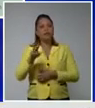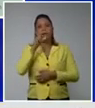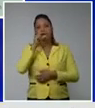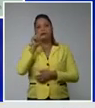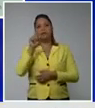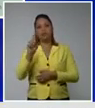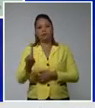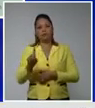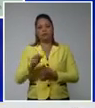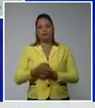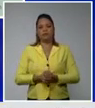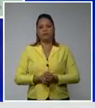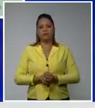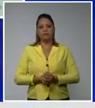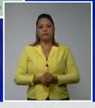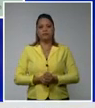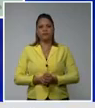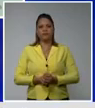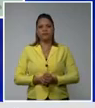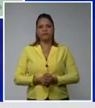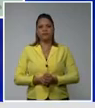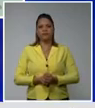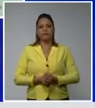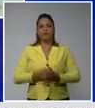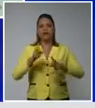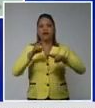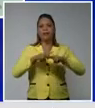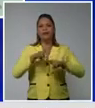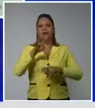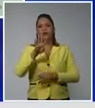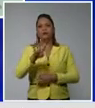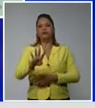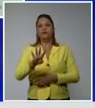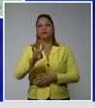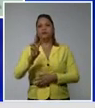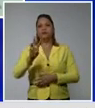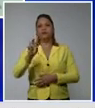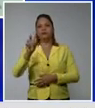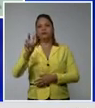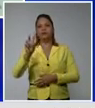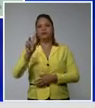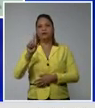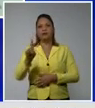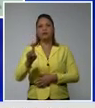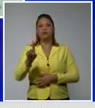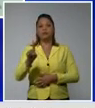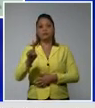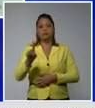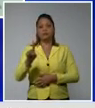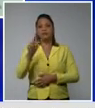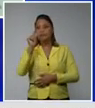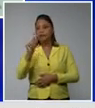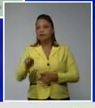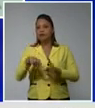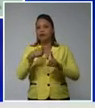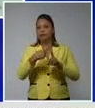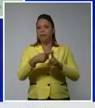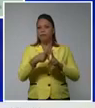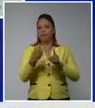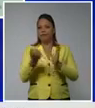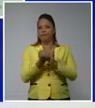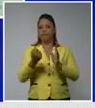1. La Habana 431 casos autóctonos se diagnostican